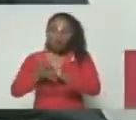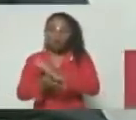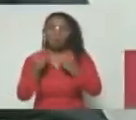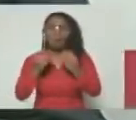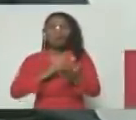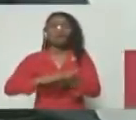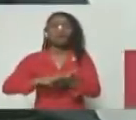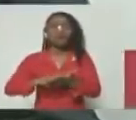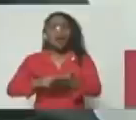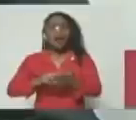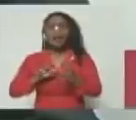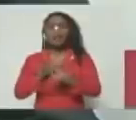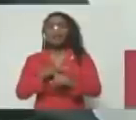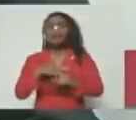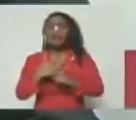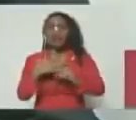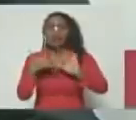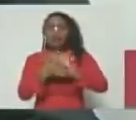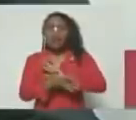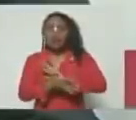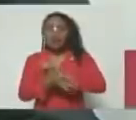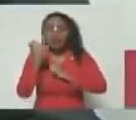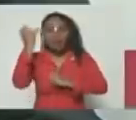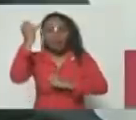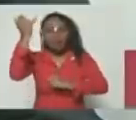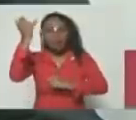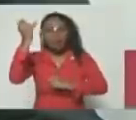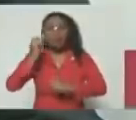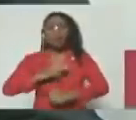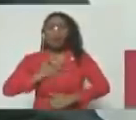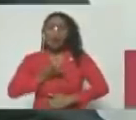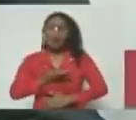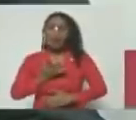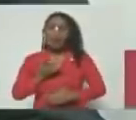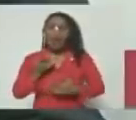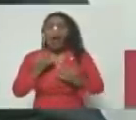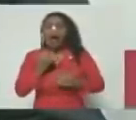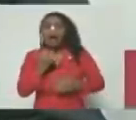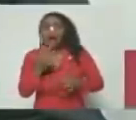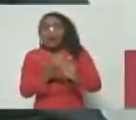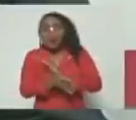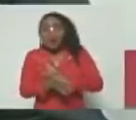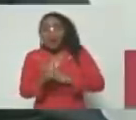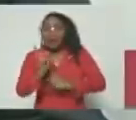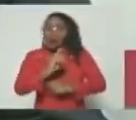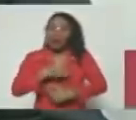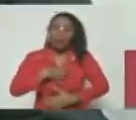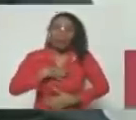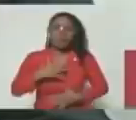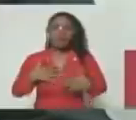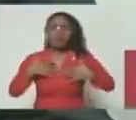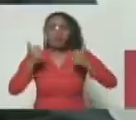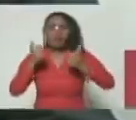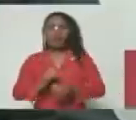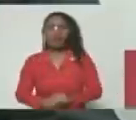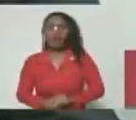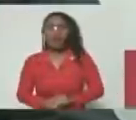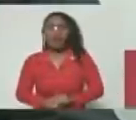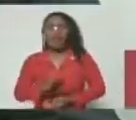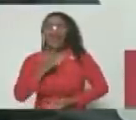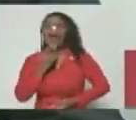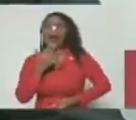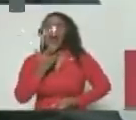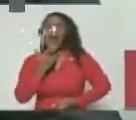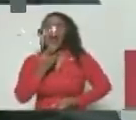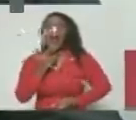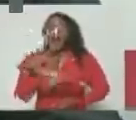resolver situaciones que podían parecer en algún momento insalvables. Pongo como ejemplo, ese